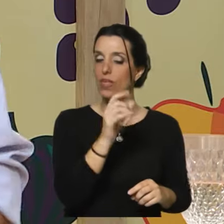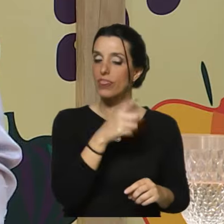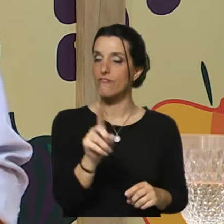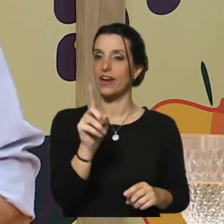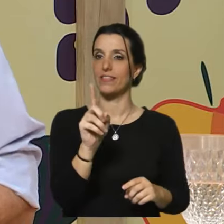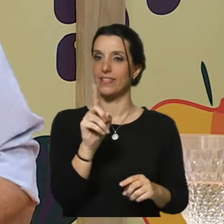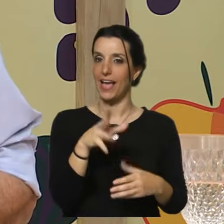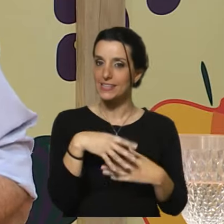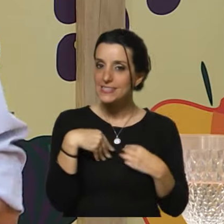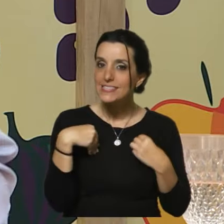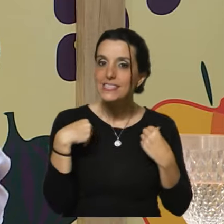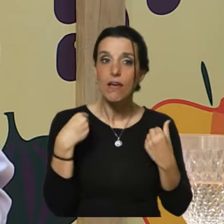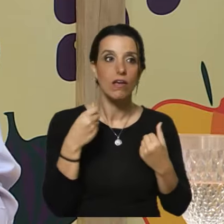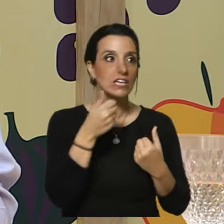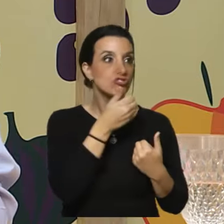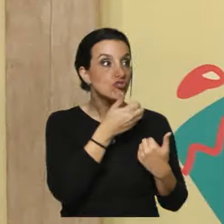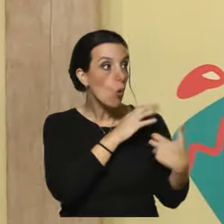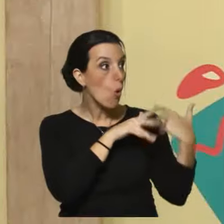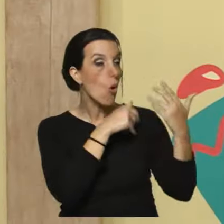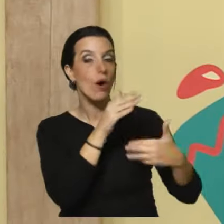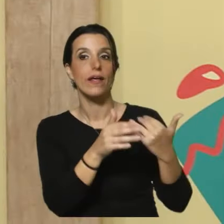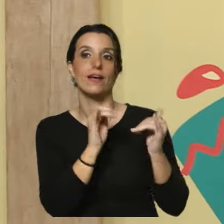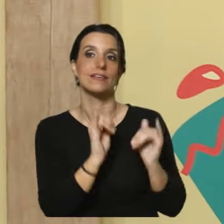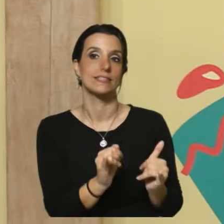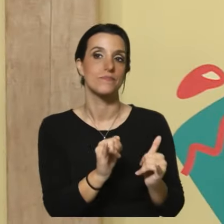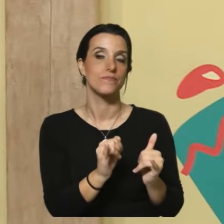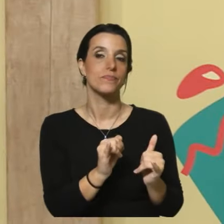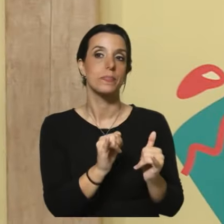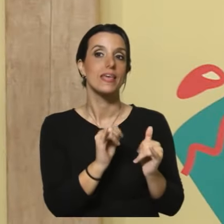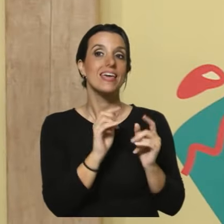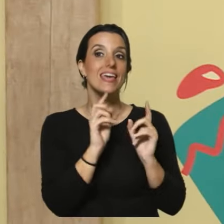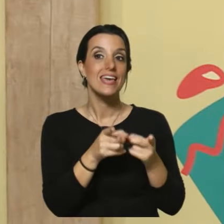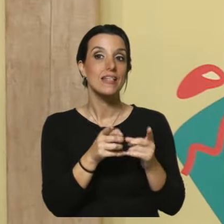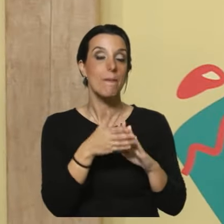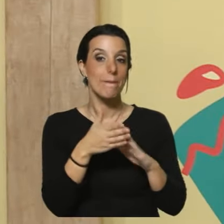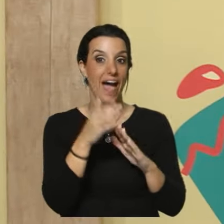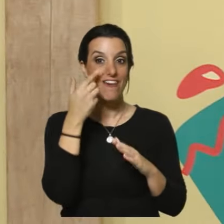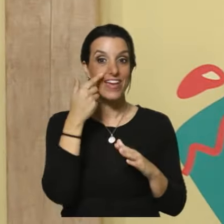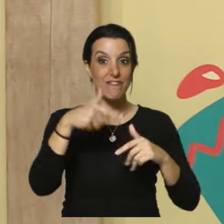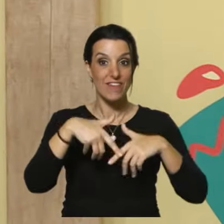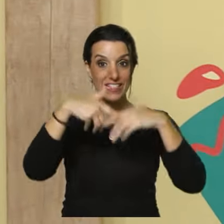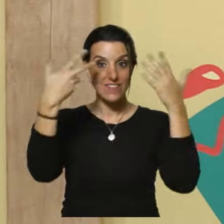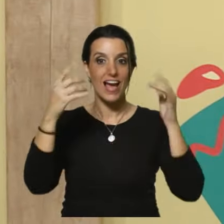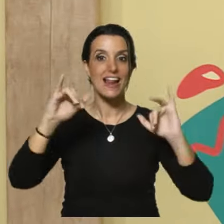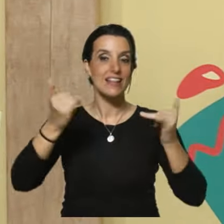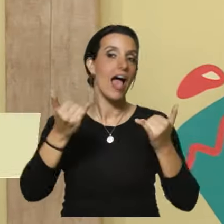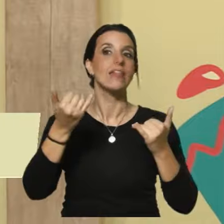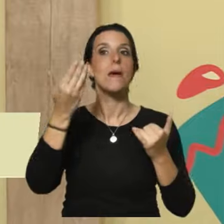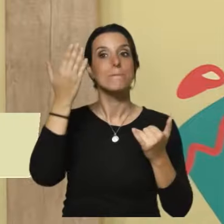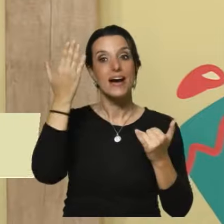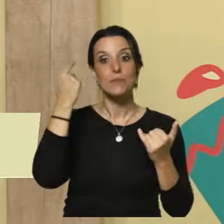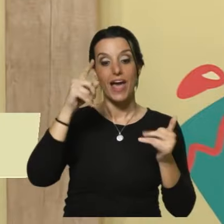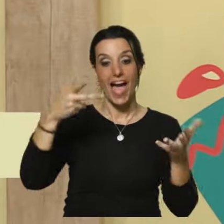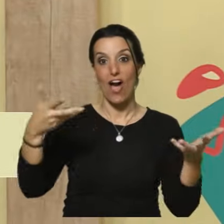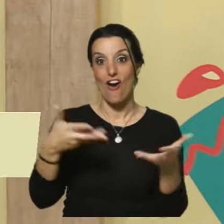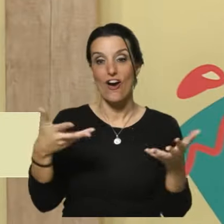el bl ha trascendido tiempo ha trascendido en el tiempo y van a ver que en este festival también traemos mucho del pasado pero mucho del